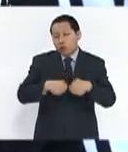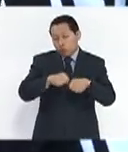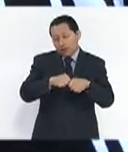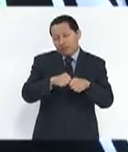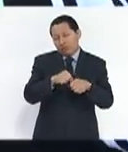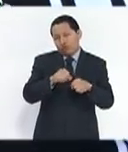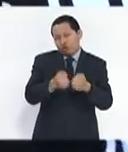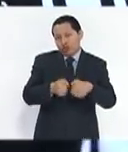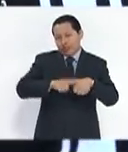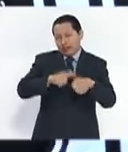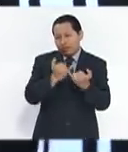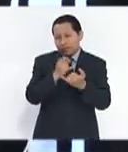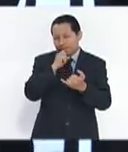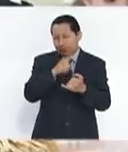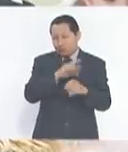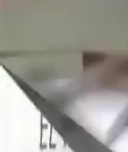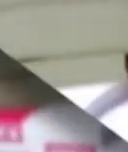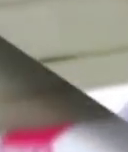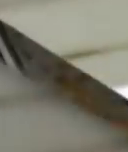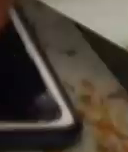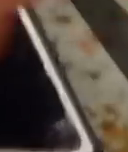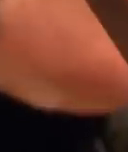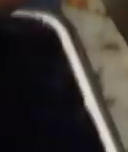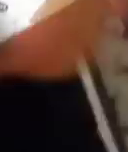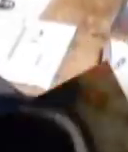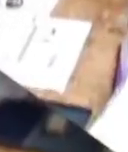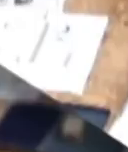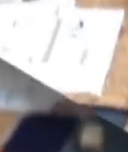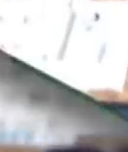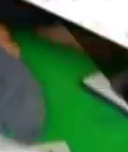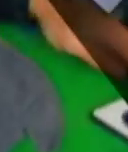y certeza laboral.